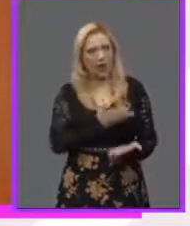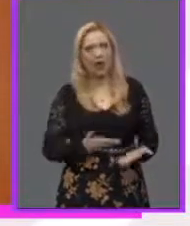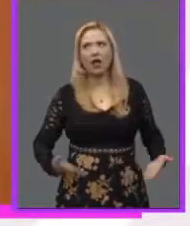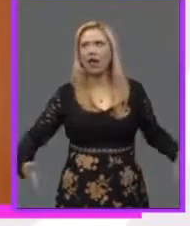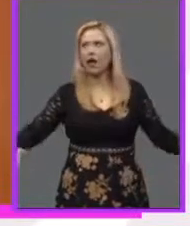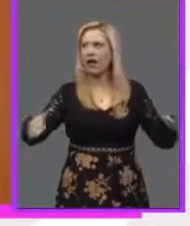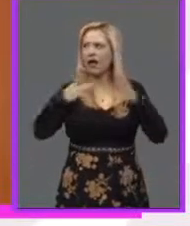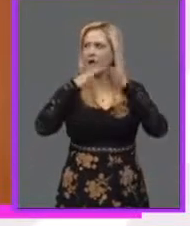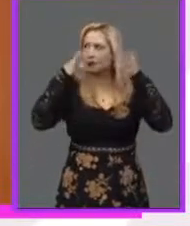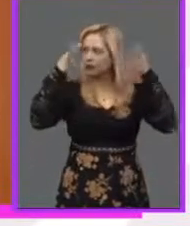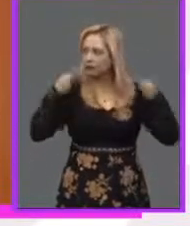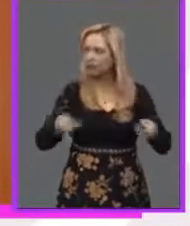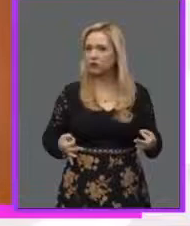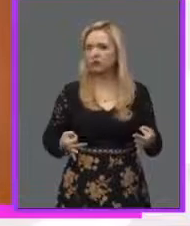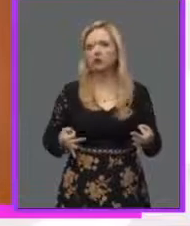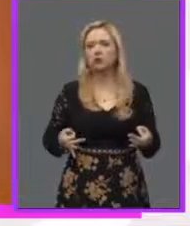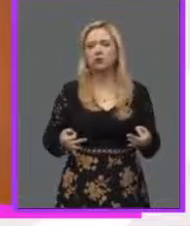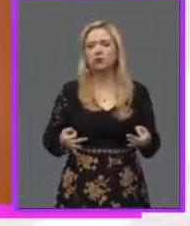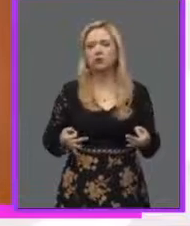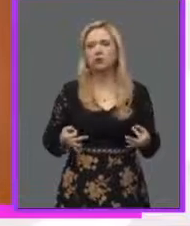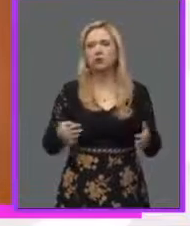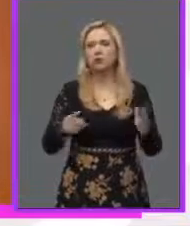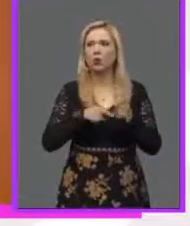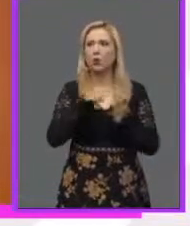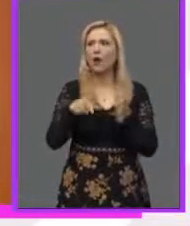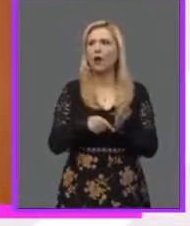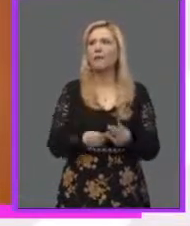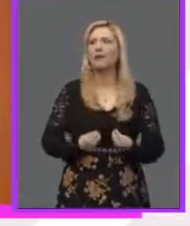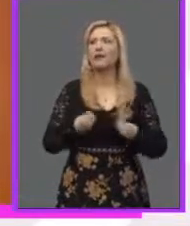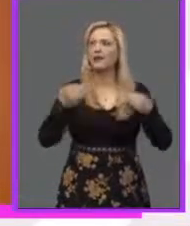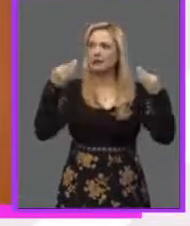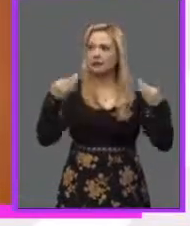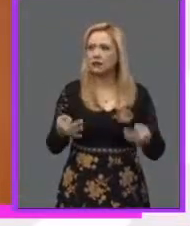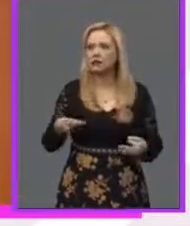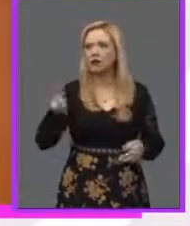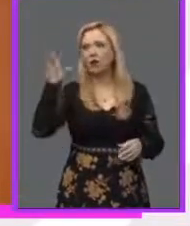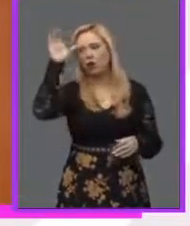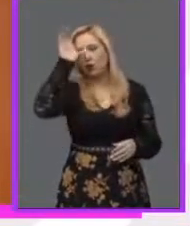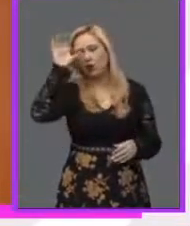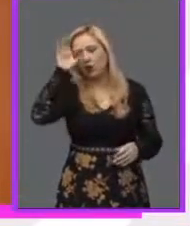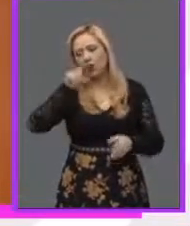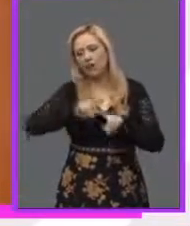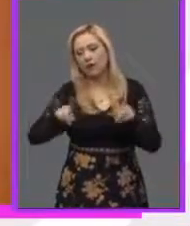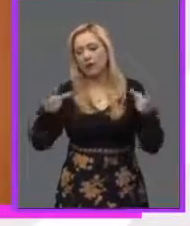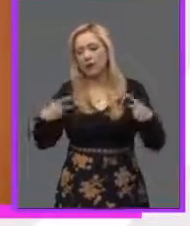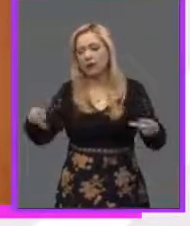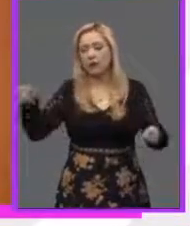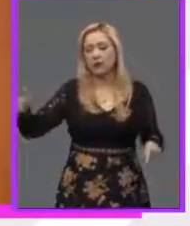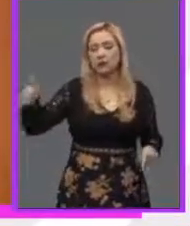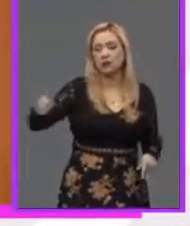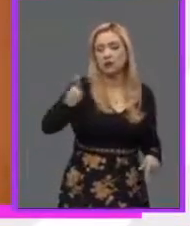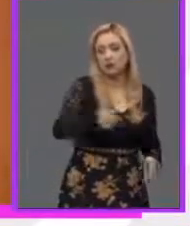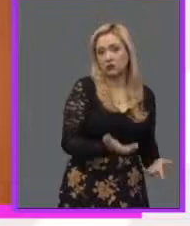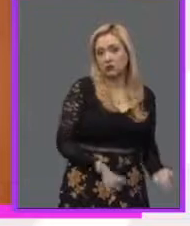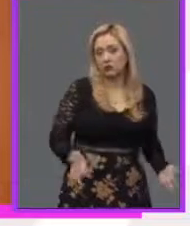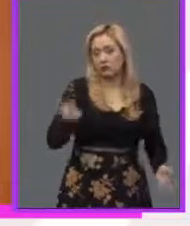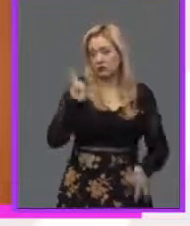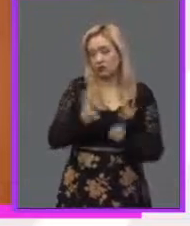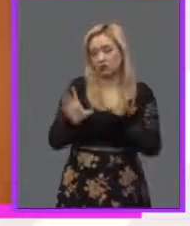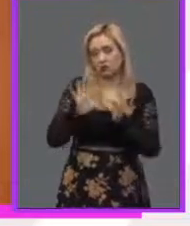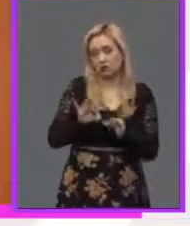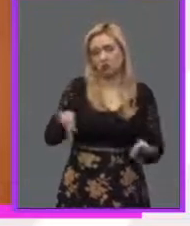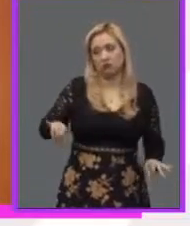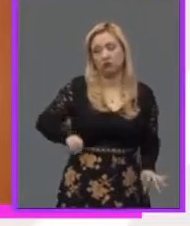esto choca con la cultura de muchas personas. Entonces, Carla, realmente todo esto que nos platicas me parece